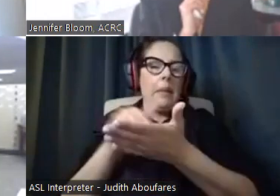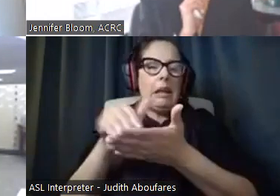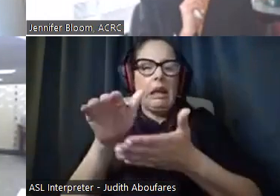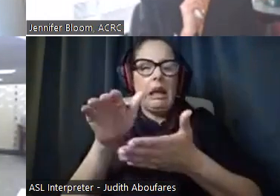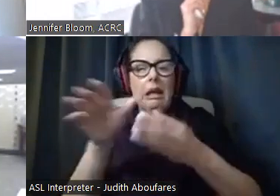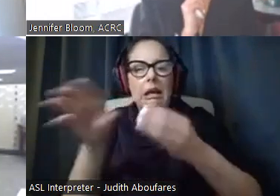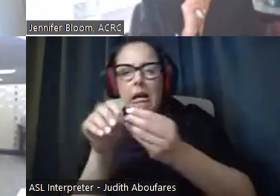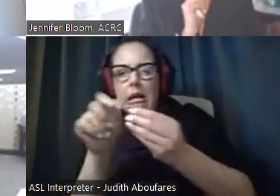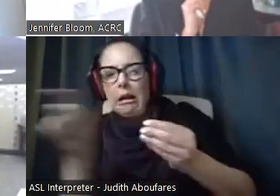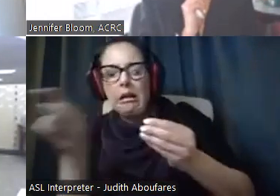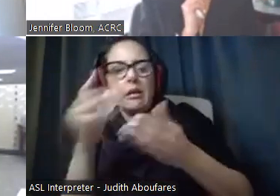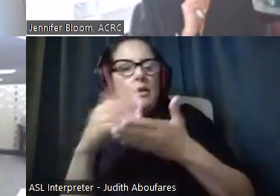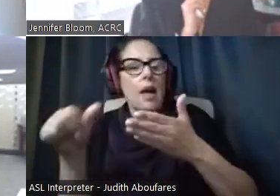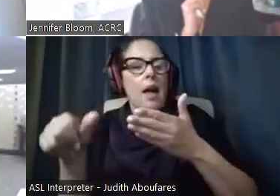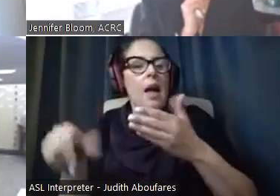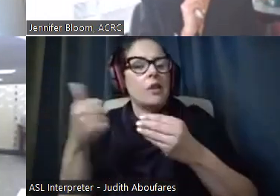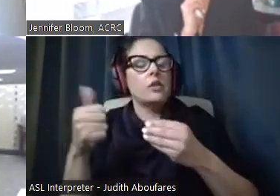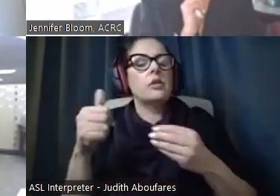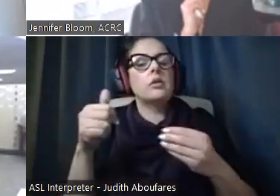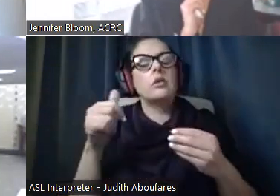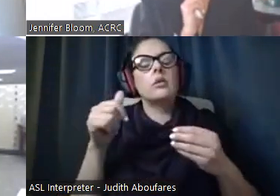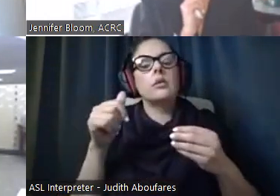22% como un millón y cambio